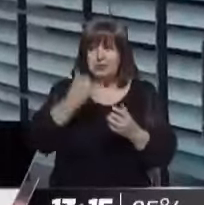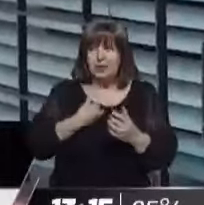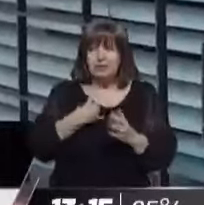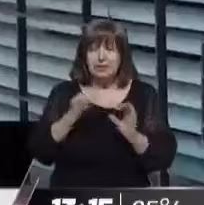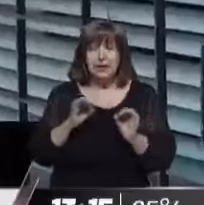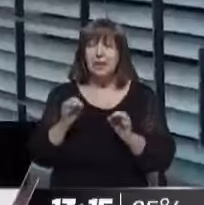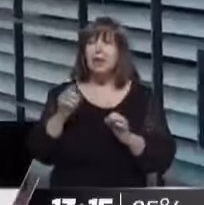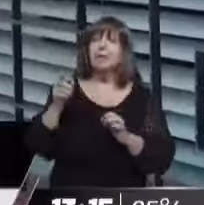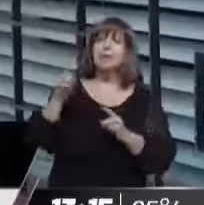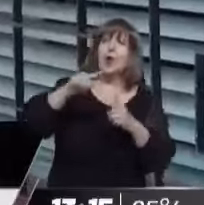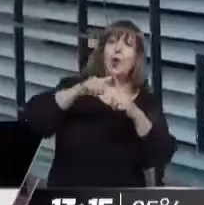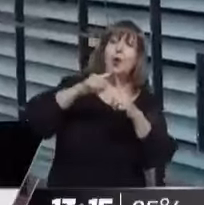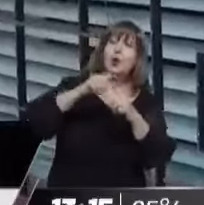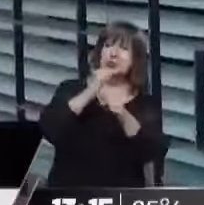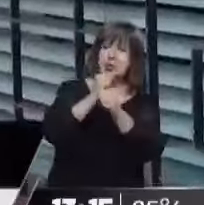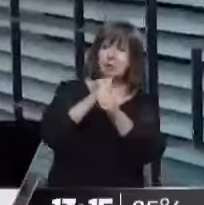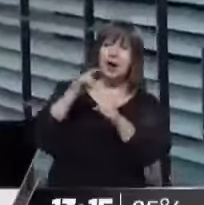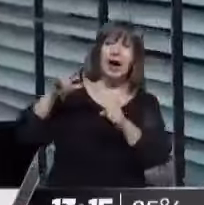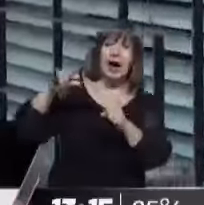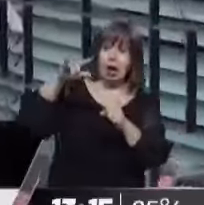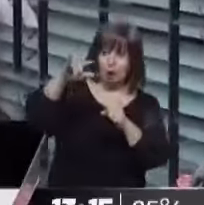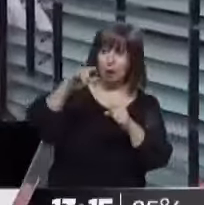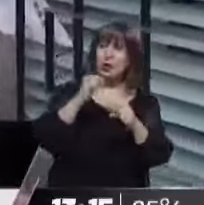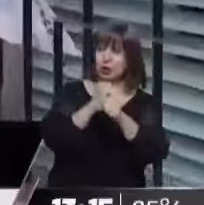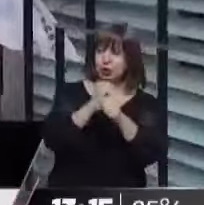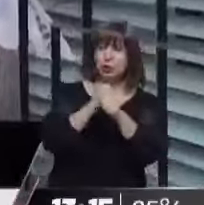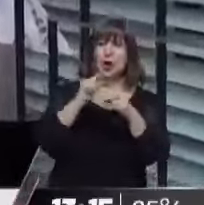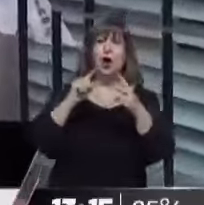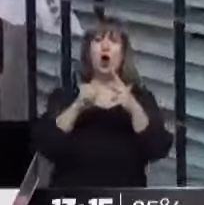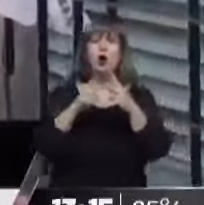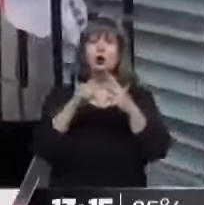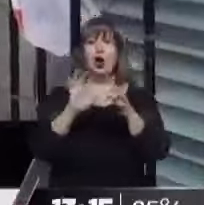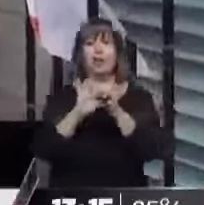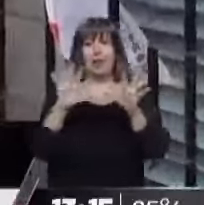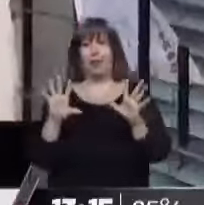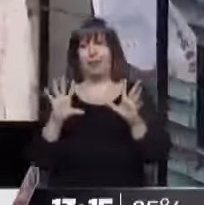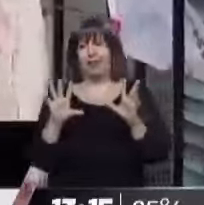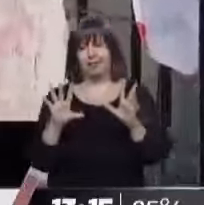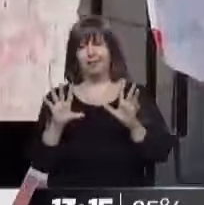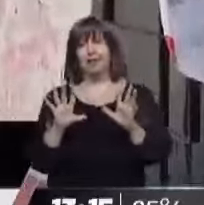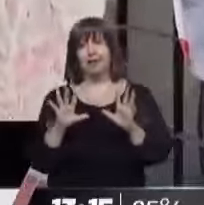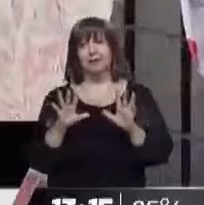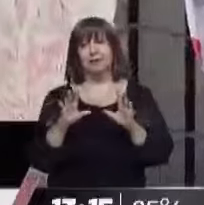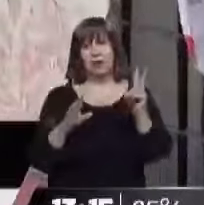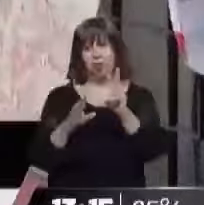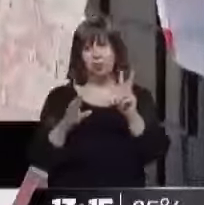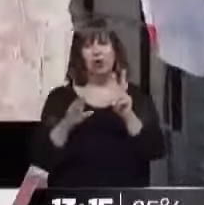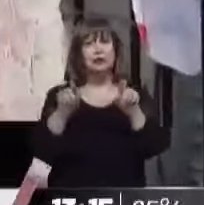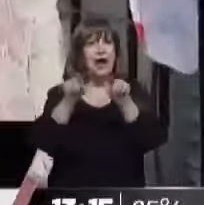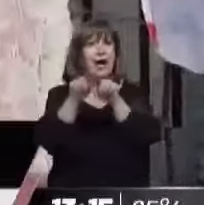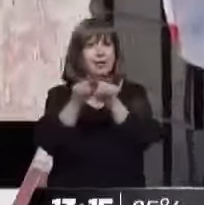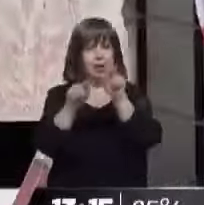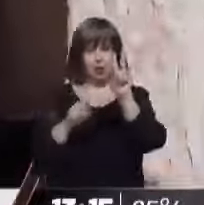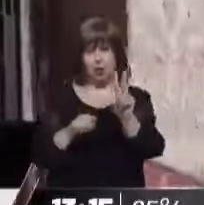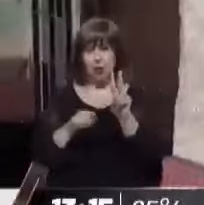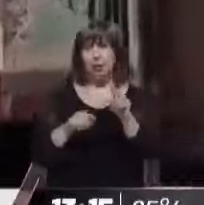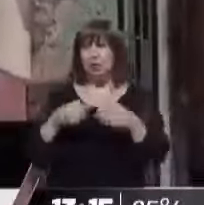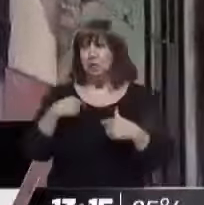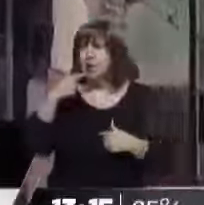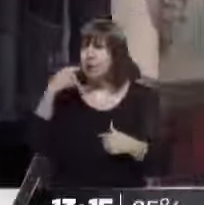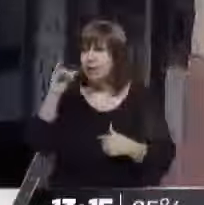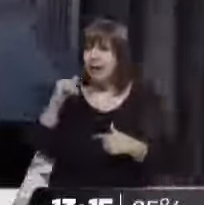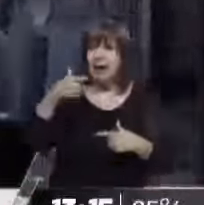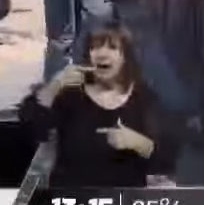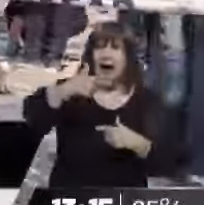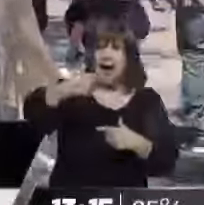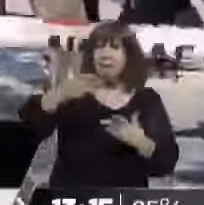en el aeropuerto y el otro? El otro trabaja, es independiente. No, pero ¿han no. encontrado armas también acá en esta casa?